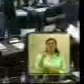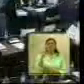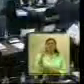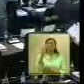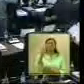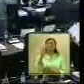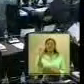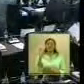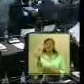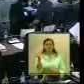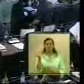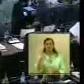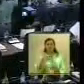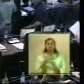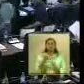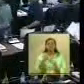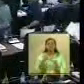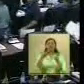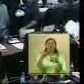está en el oficio número